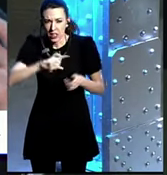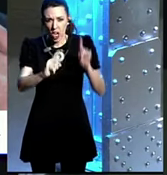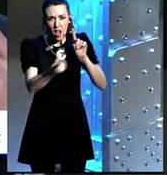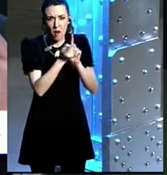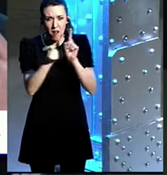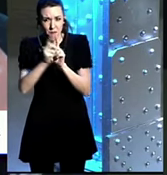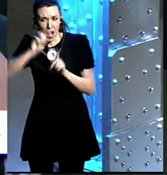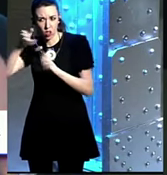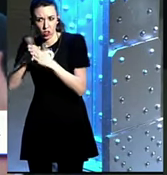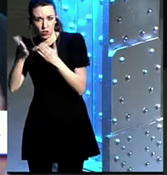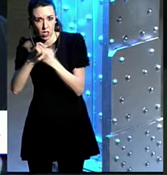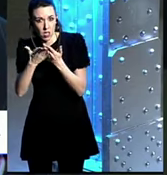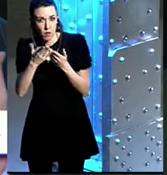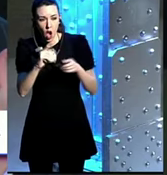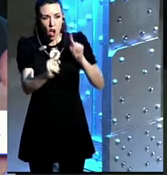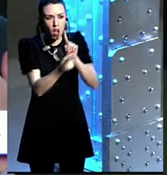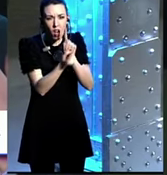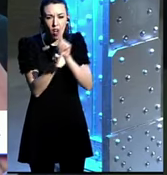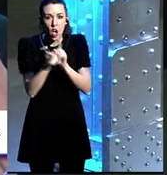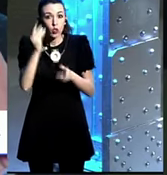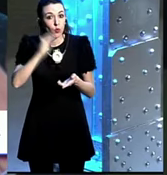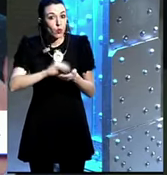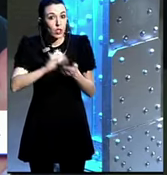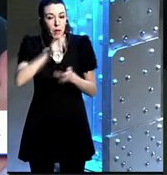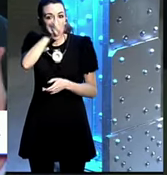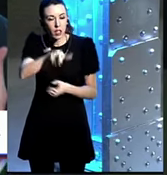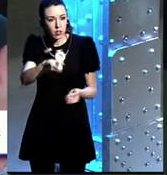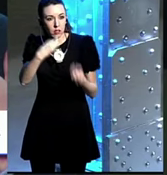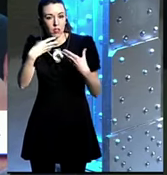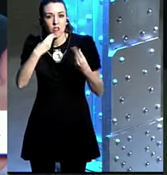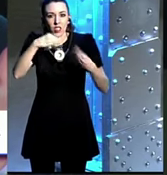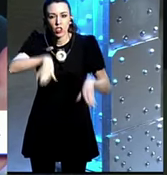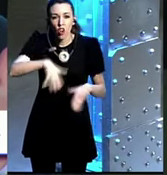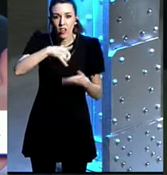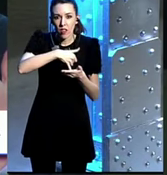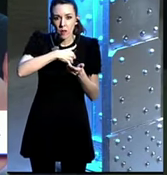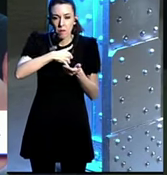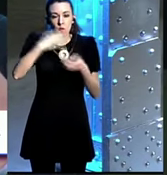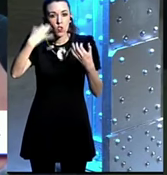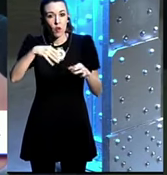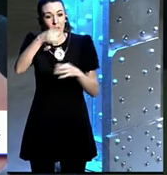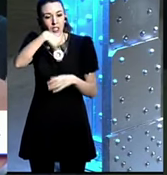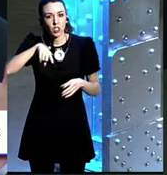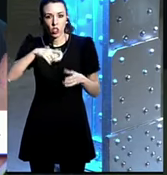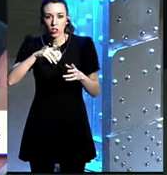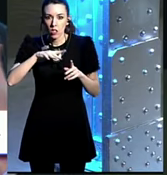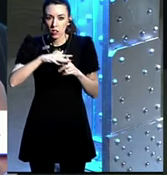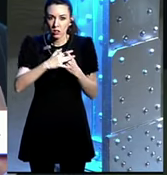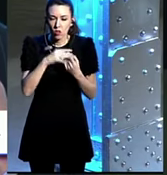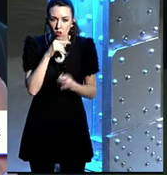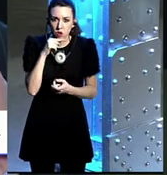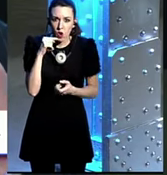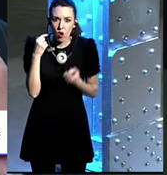para el demonio de la depresión, y la mayor parte de las veces la gente me contaba estas historias de vulnerabilidad y solían estar en un estado de gran dolor